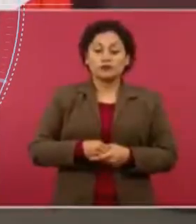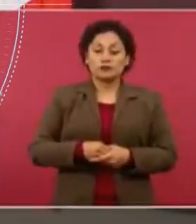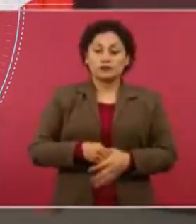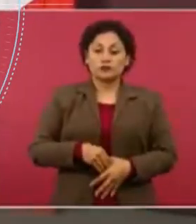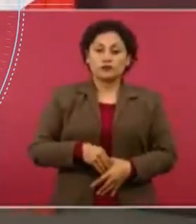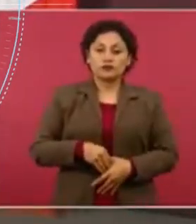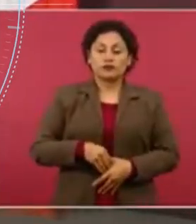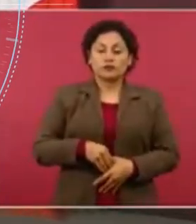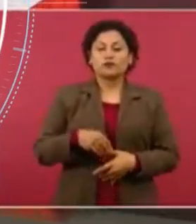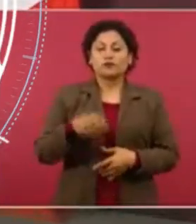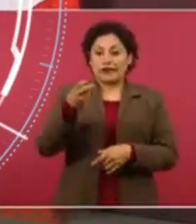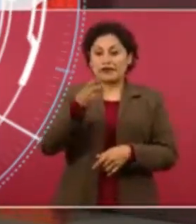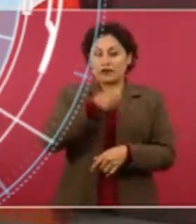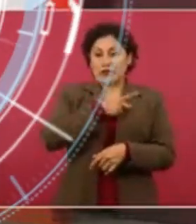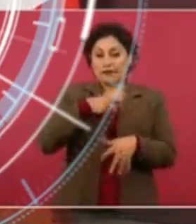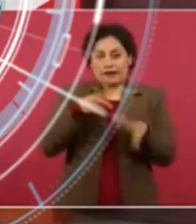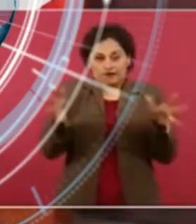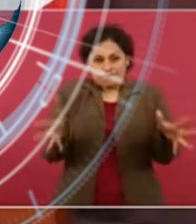promover, fomentar,